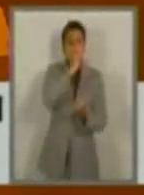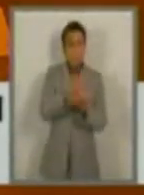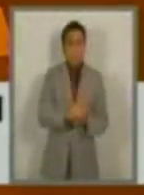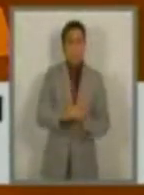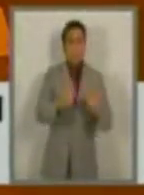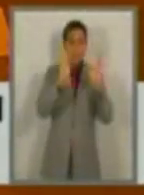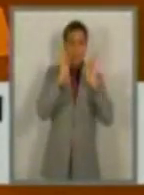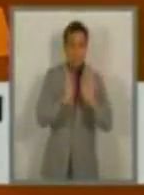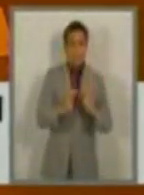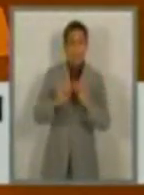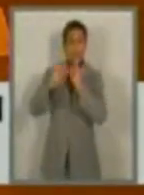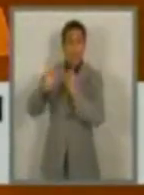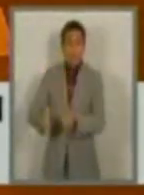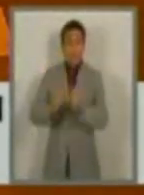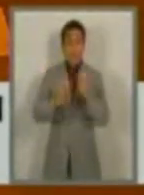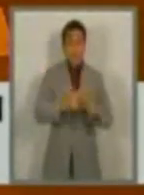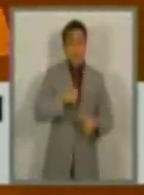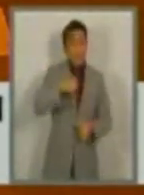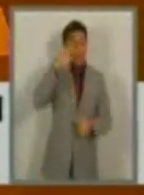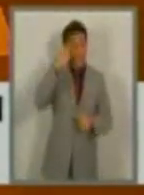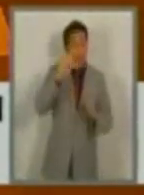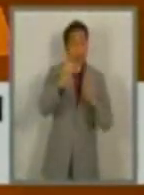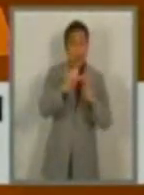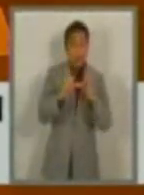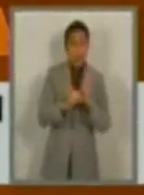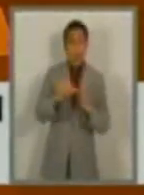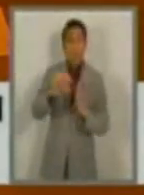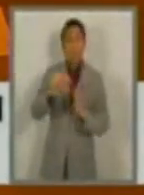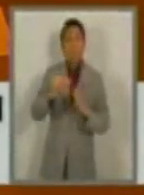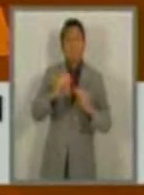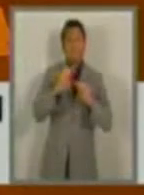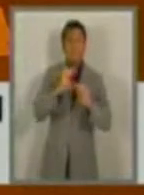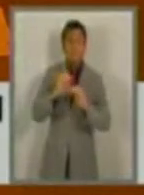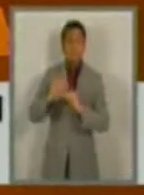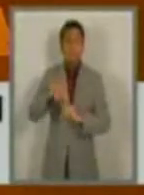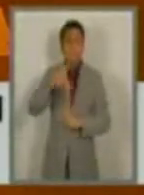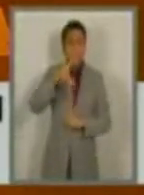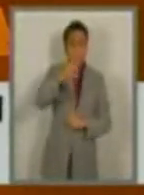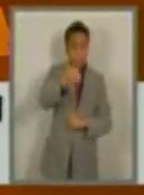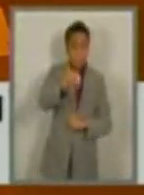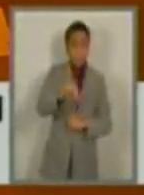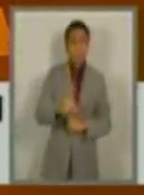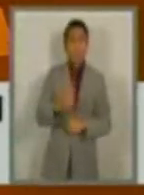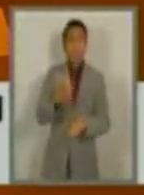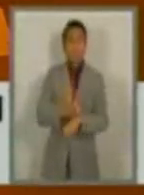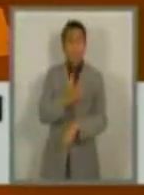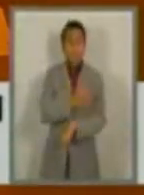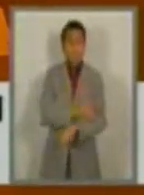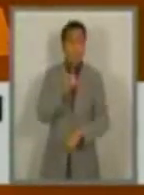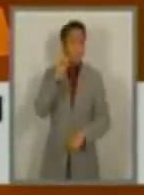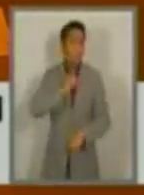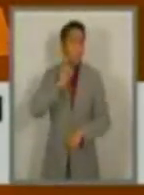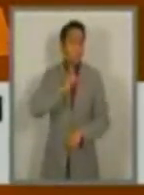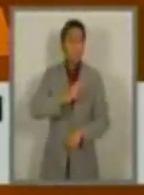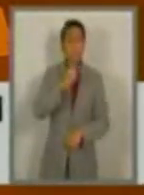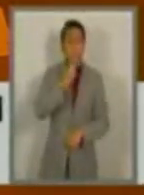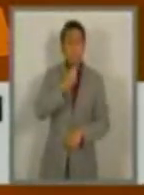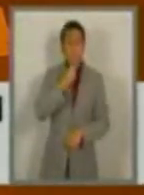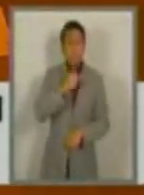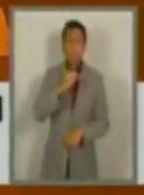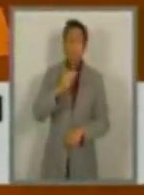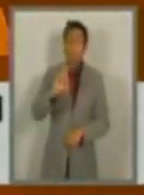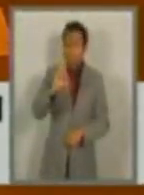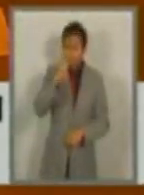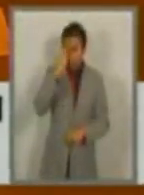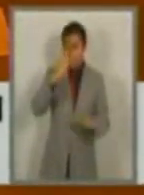forma individualizada, artículo por artículo. Compañeras y compañeros legisladores, México cuenta con una sociedad